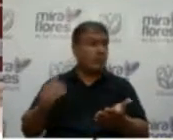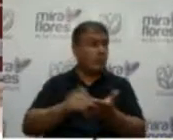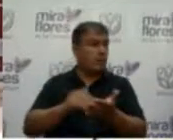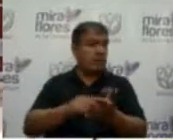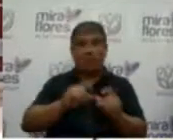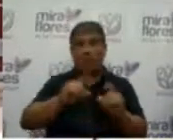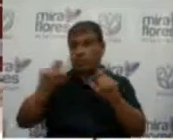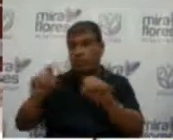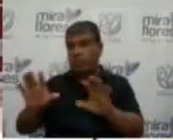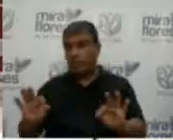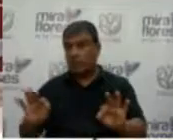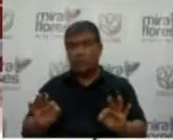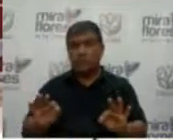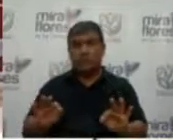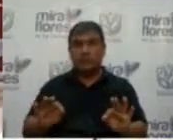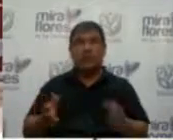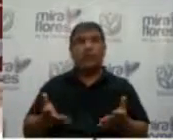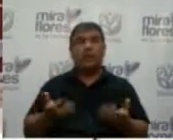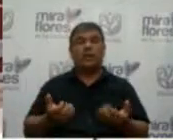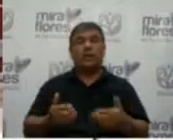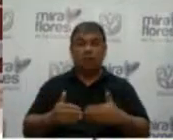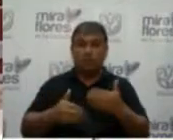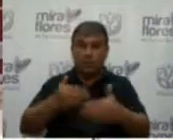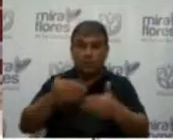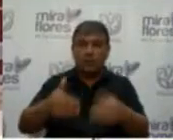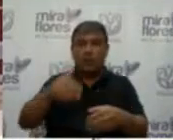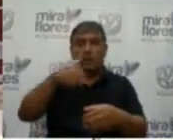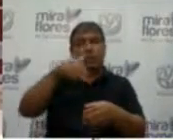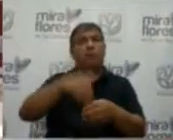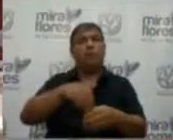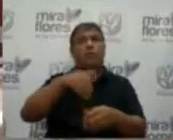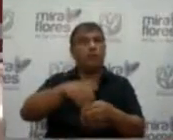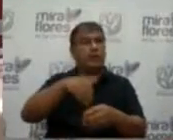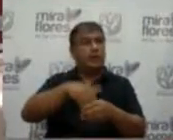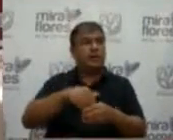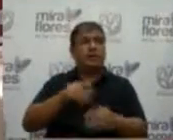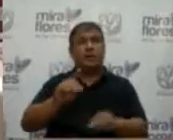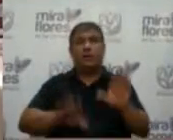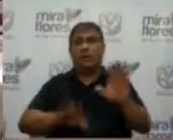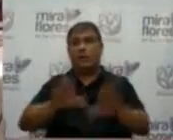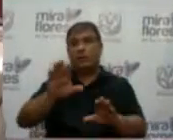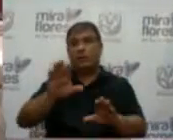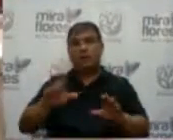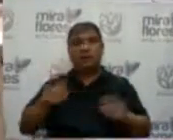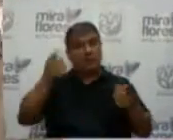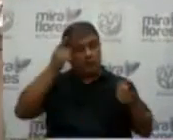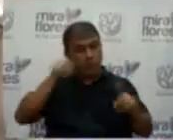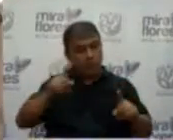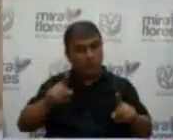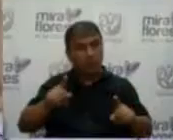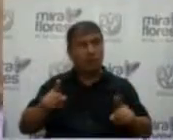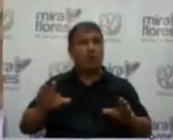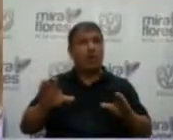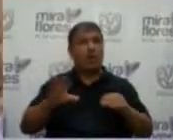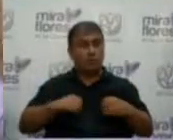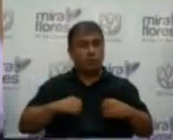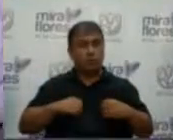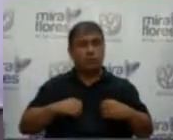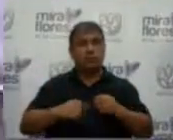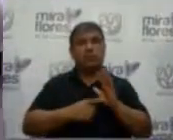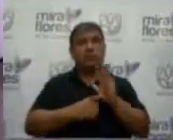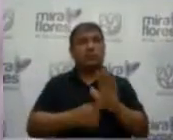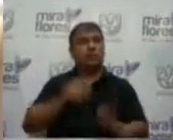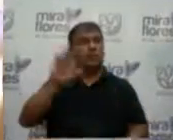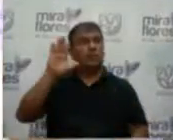otra pregunta, quisiéramos entonces proceder a votar. Aquellos que están a favor de aprobar este proyecto, si no se expresaron en